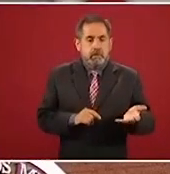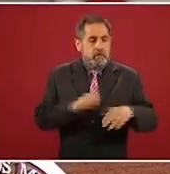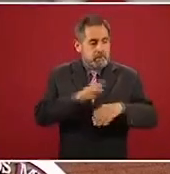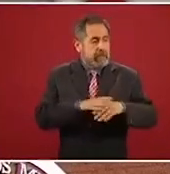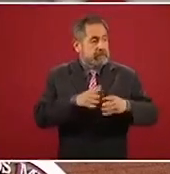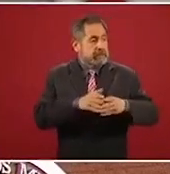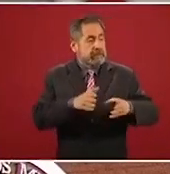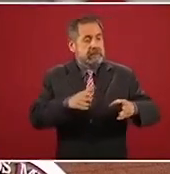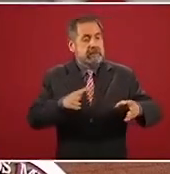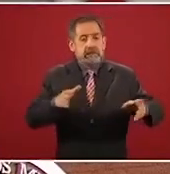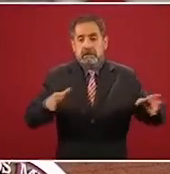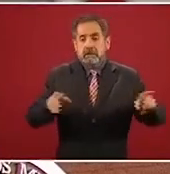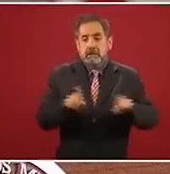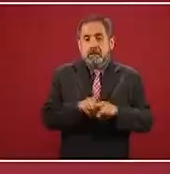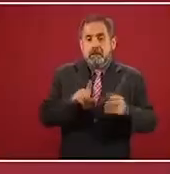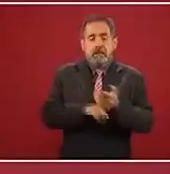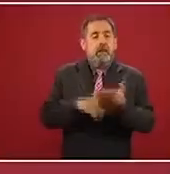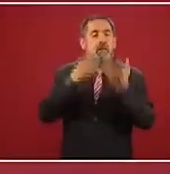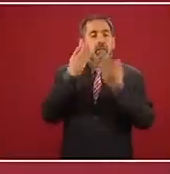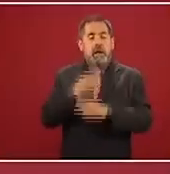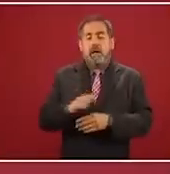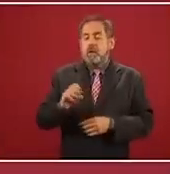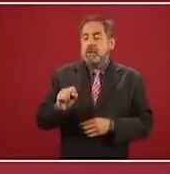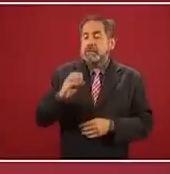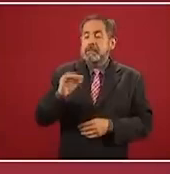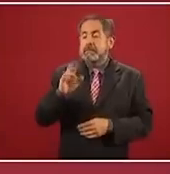ampliando el Banco del Bienestar,